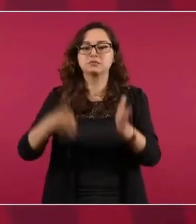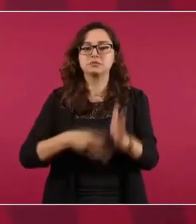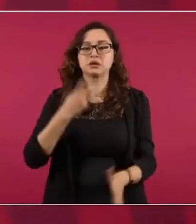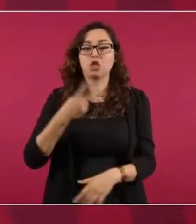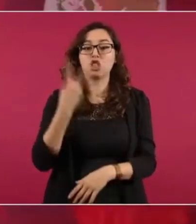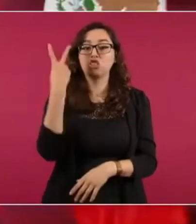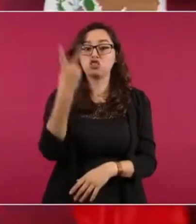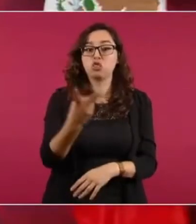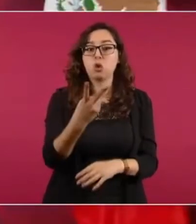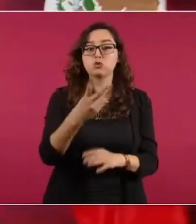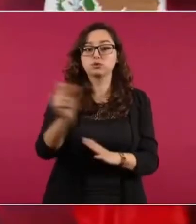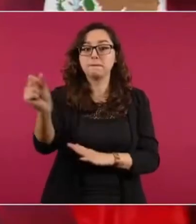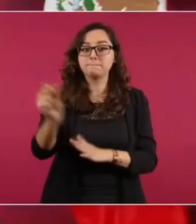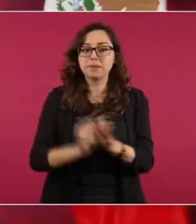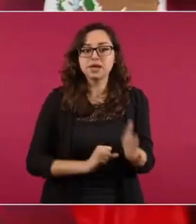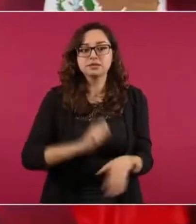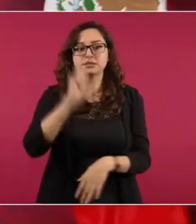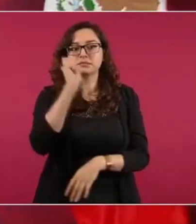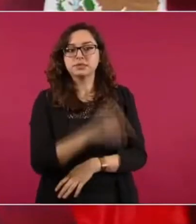un asunto,